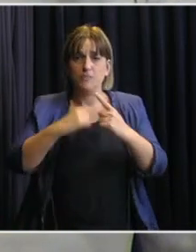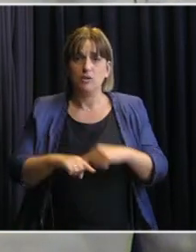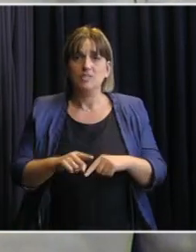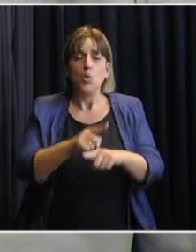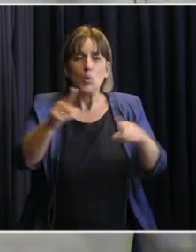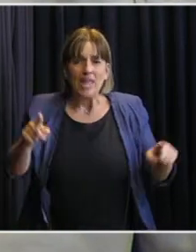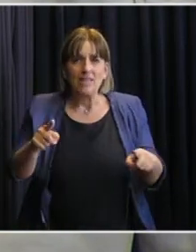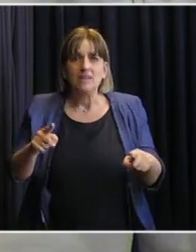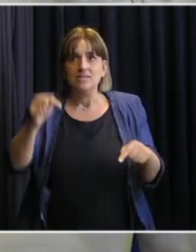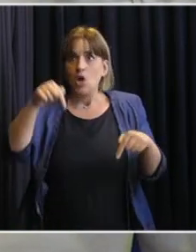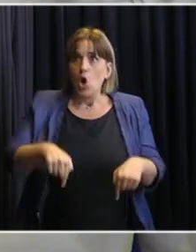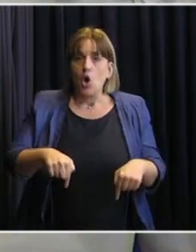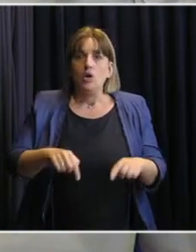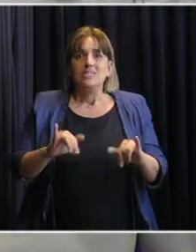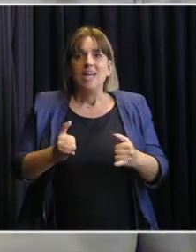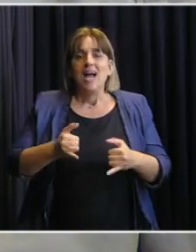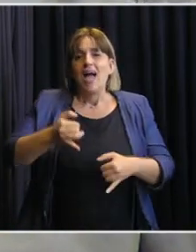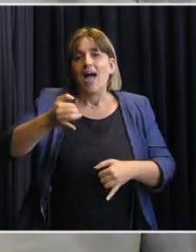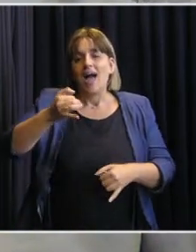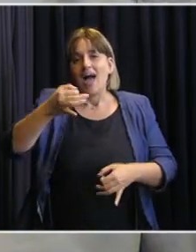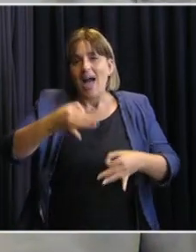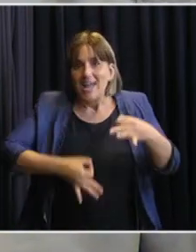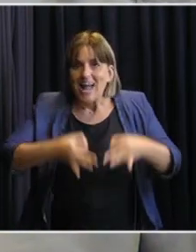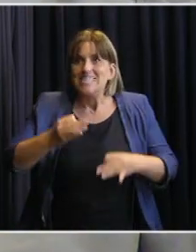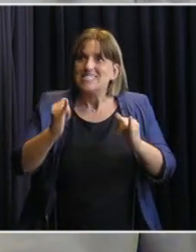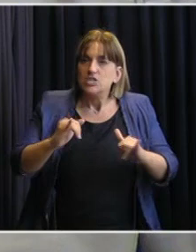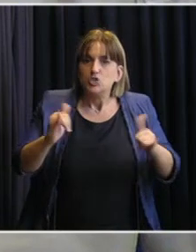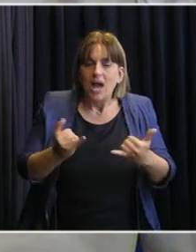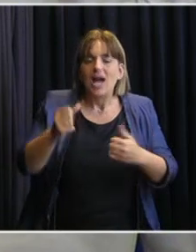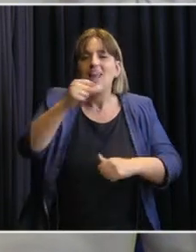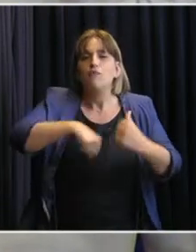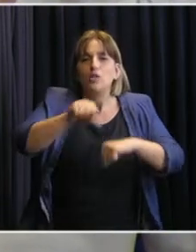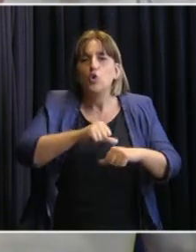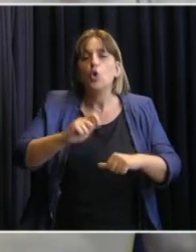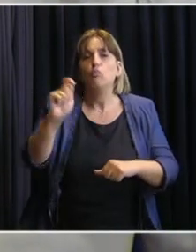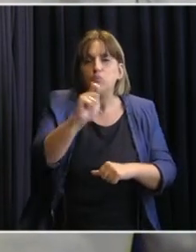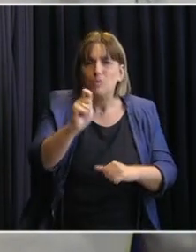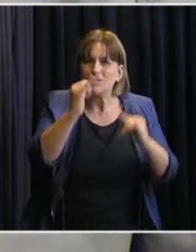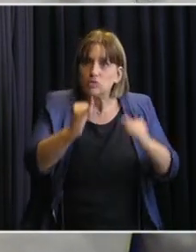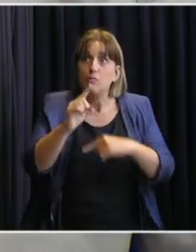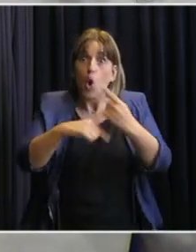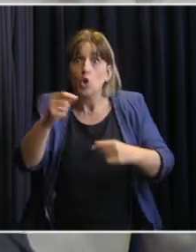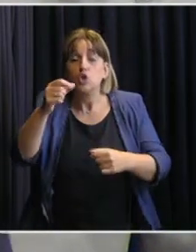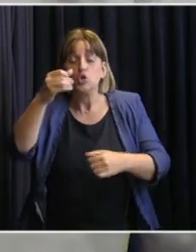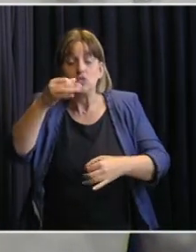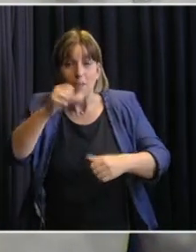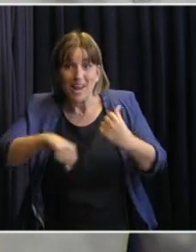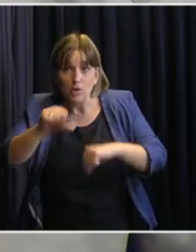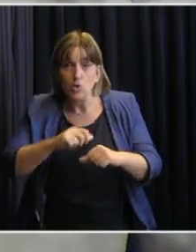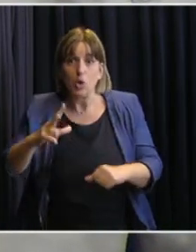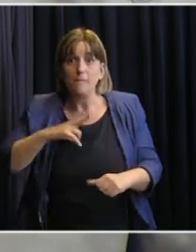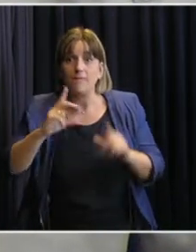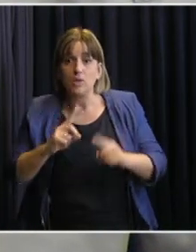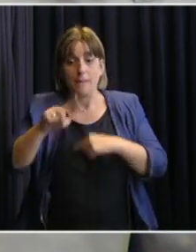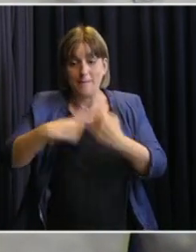situación, es importante a lo mejor tenerlo. Y recuerden que los análisis no salen solo de la salud pública, salen de la laboratoria. Mañana